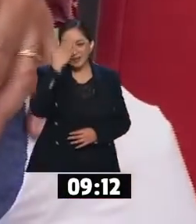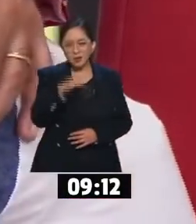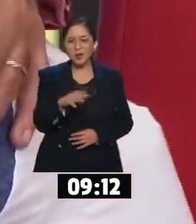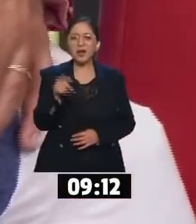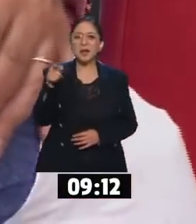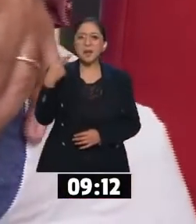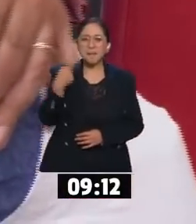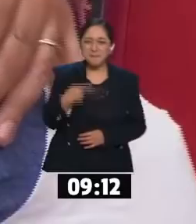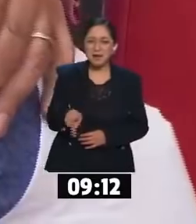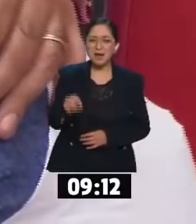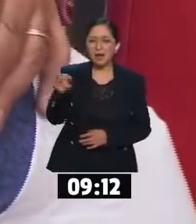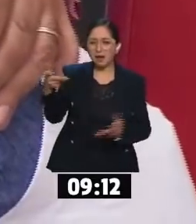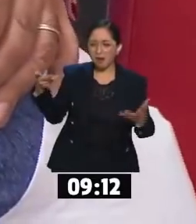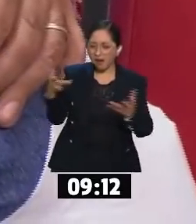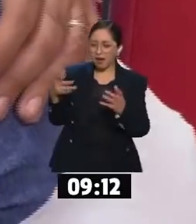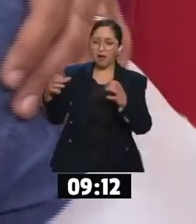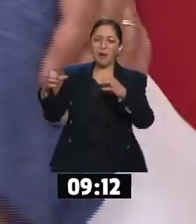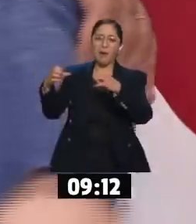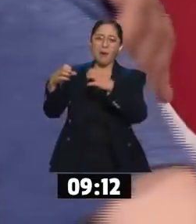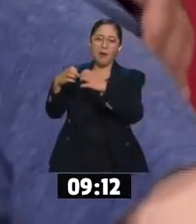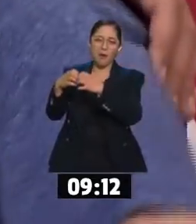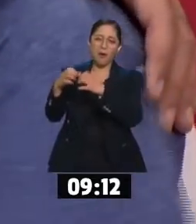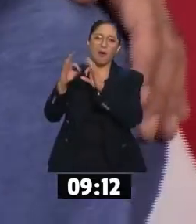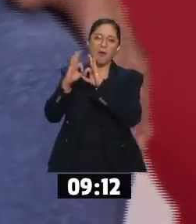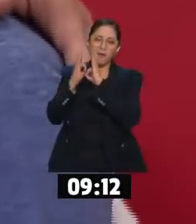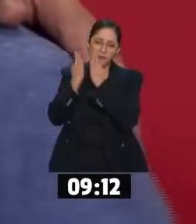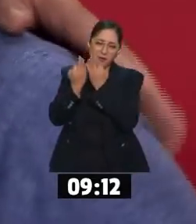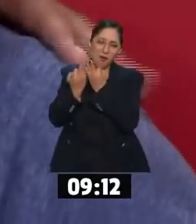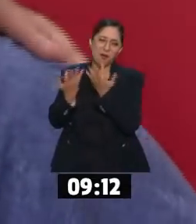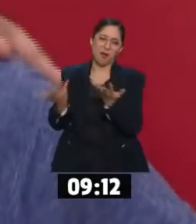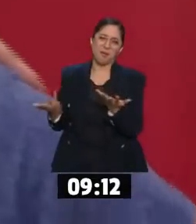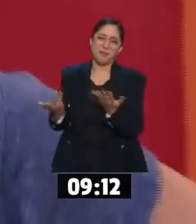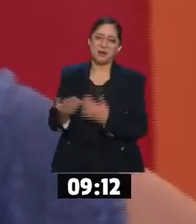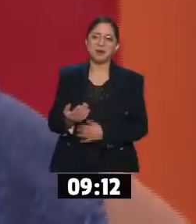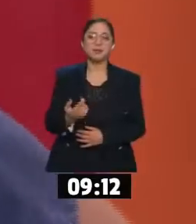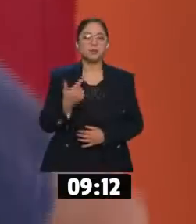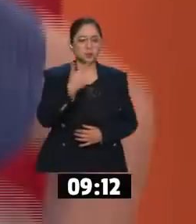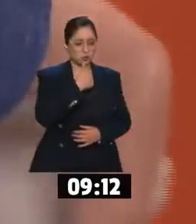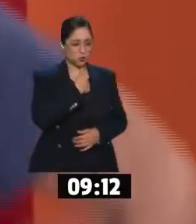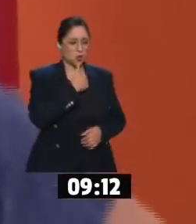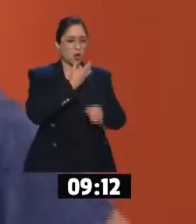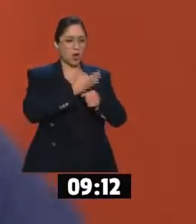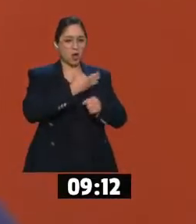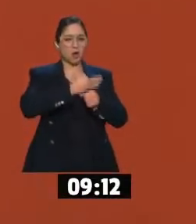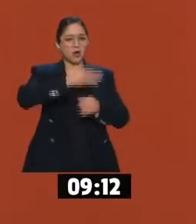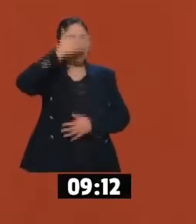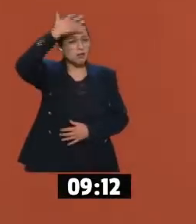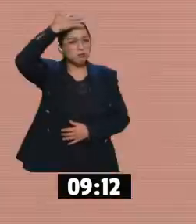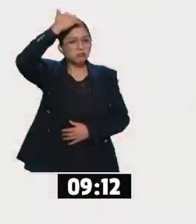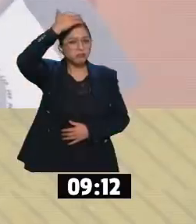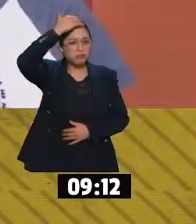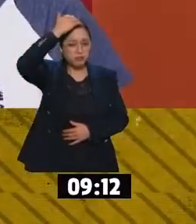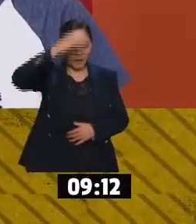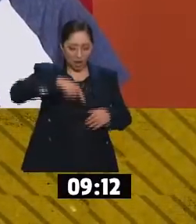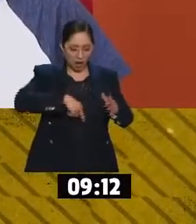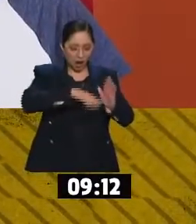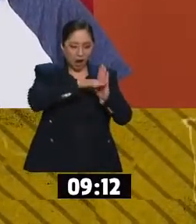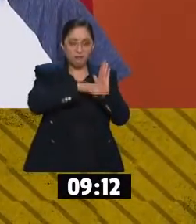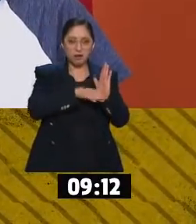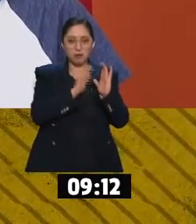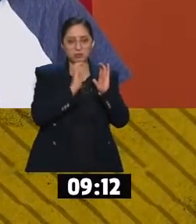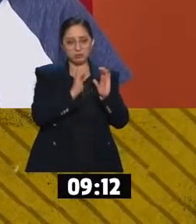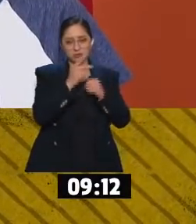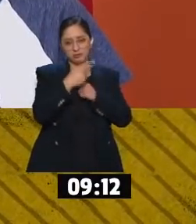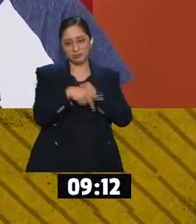hizo su corazón. No, le voy a hacer changuito, le voy a hacer changuito, Ay, sí, changuito. porque yo estoy aquí muy Sí, peligrosa. está muy peligrosamente A ubicada, ver, señora. changuito. Ahí